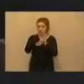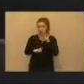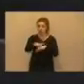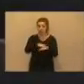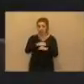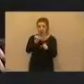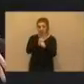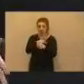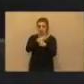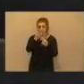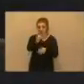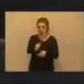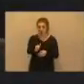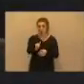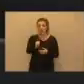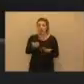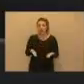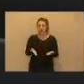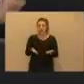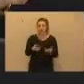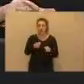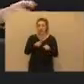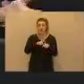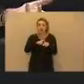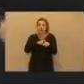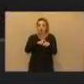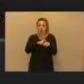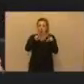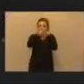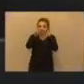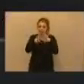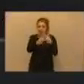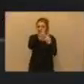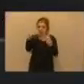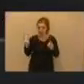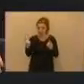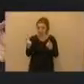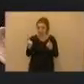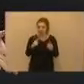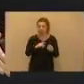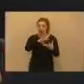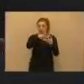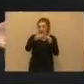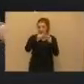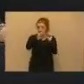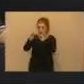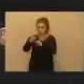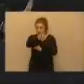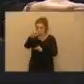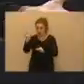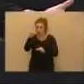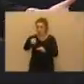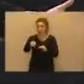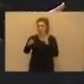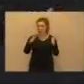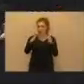Empleado Público, cada tipología de ente o de entidad tiene la aplicación correspondiente y en cada momento del tiempo